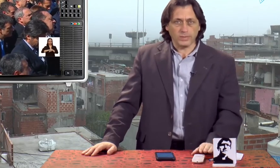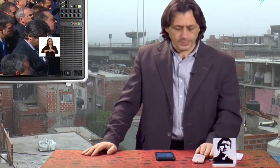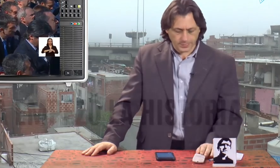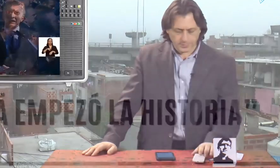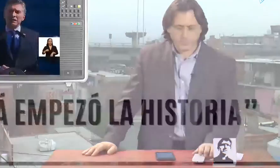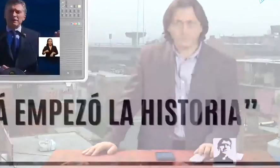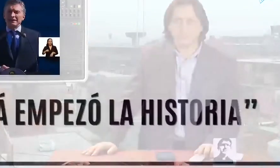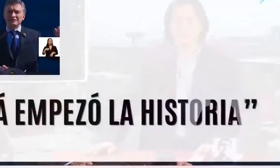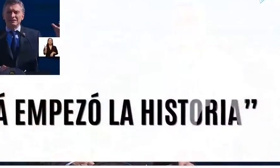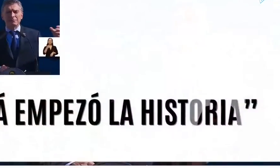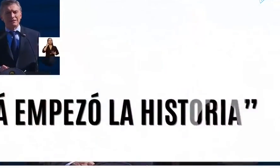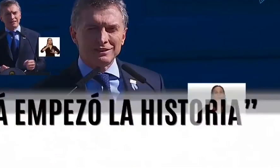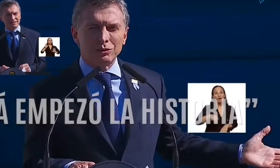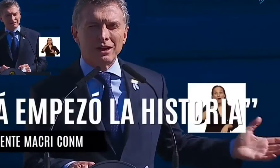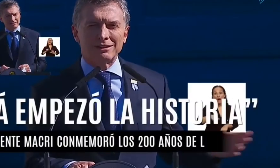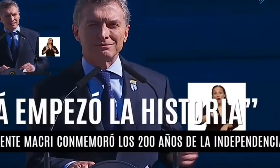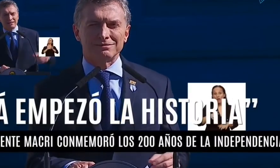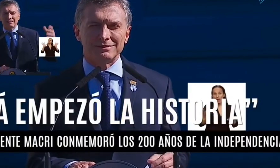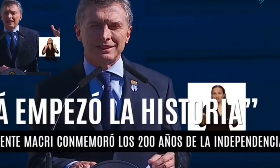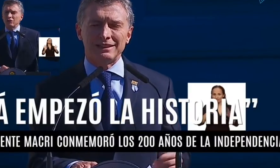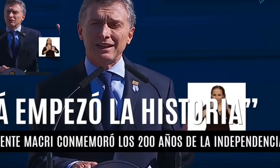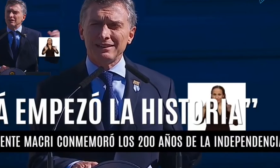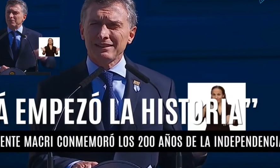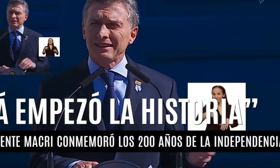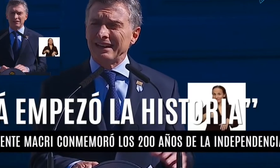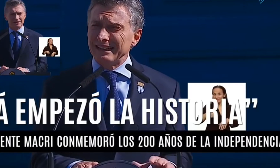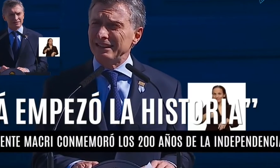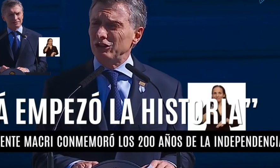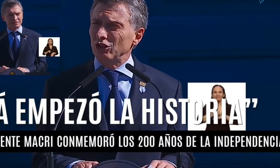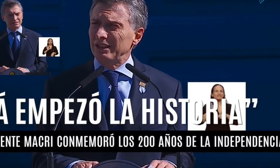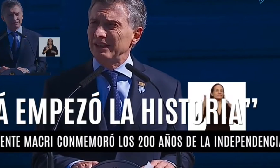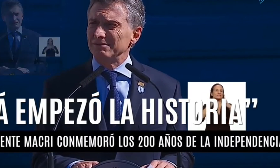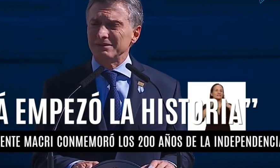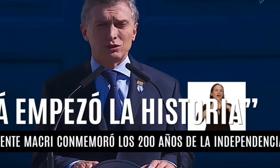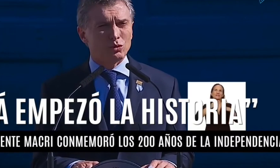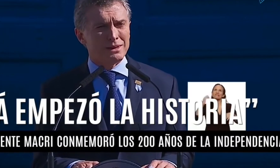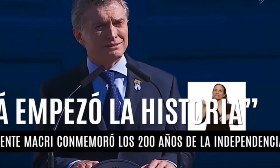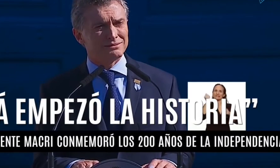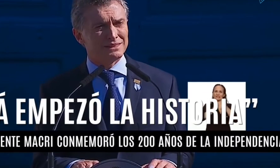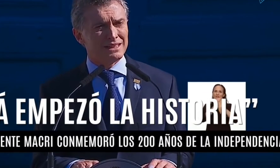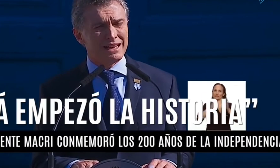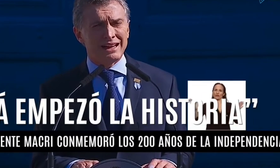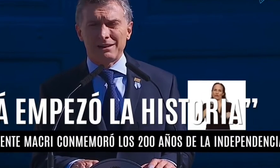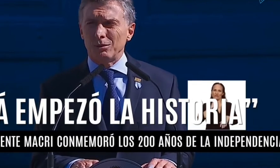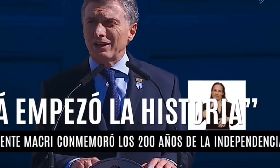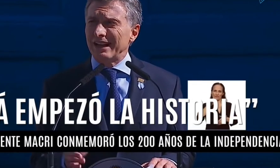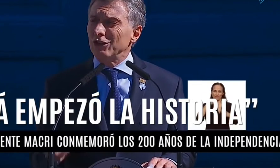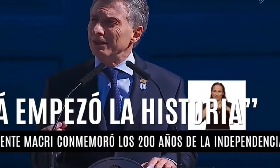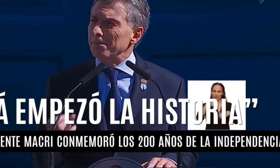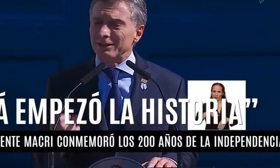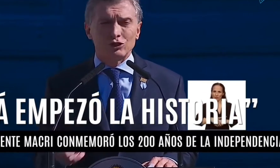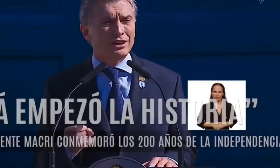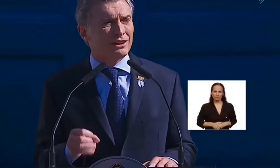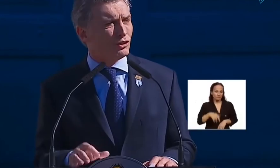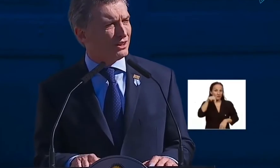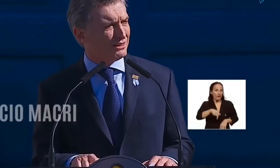julio. Continuamos en este lugar, en esta casa histórica de Tucumán, porque acá es